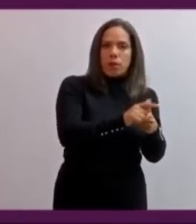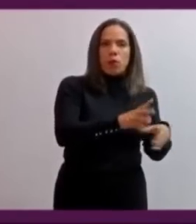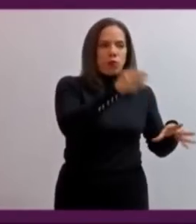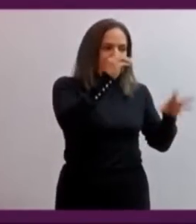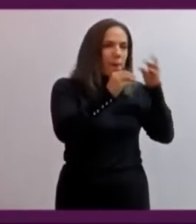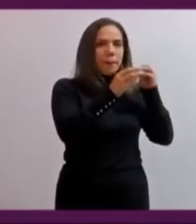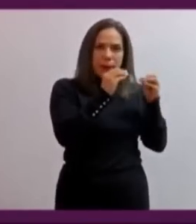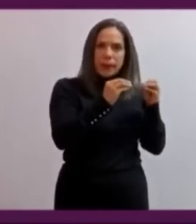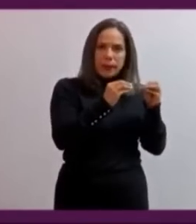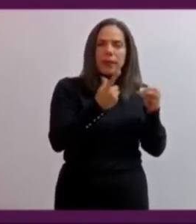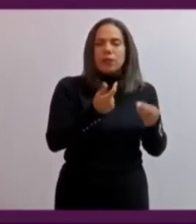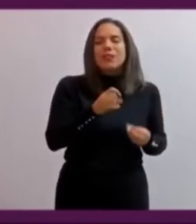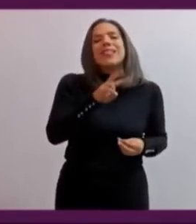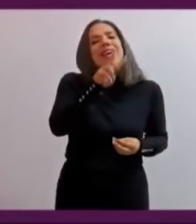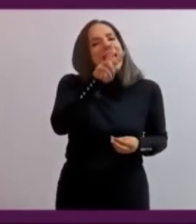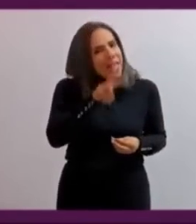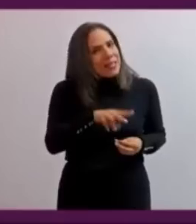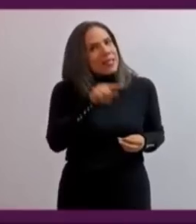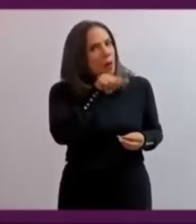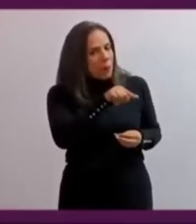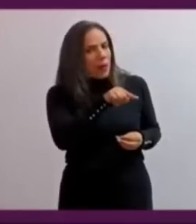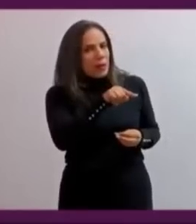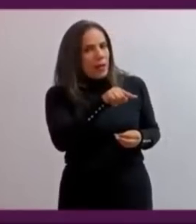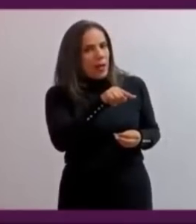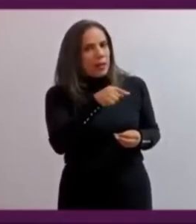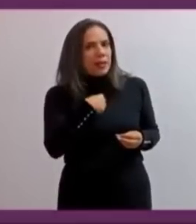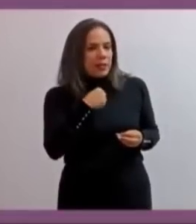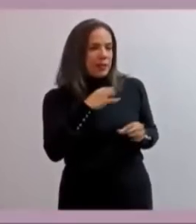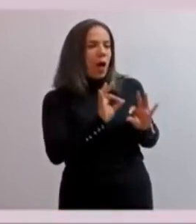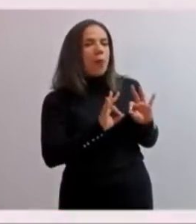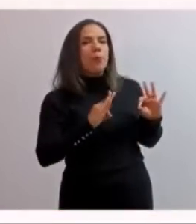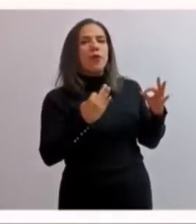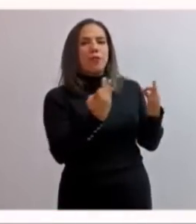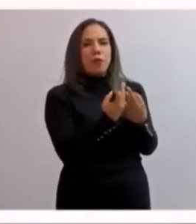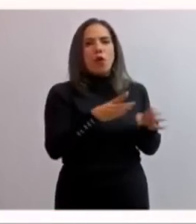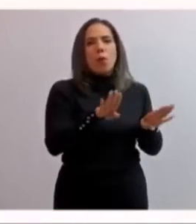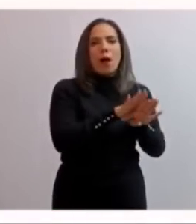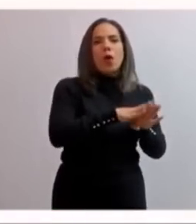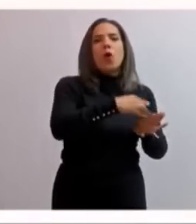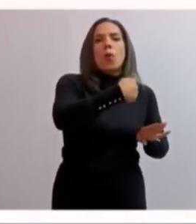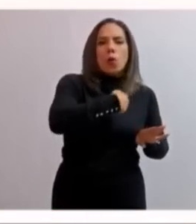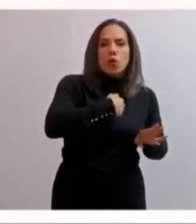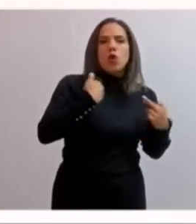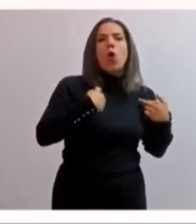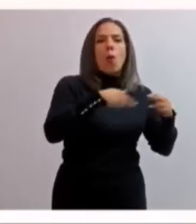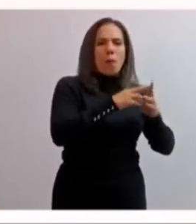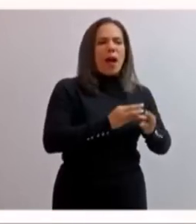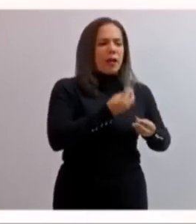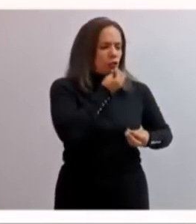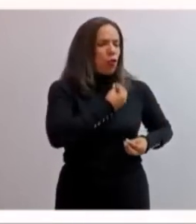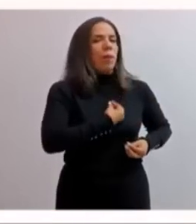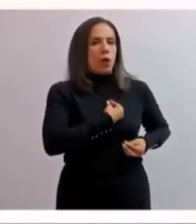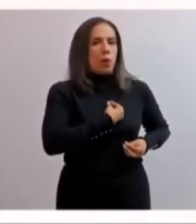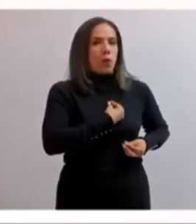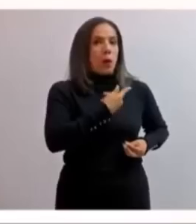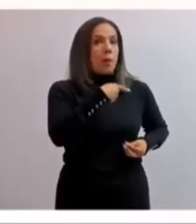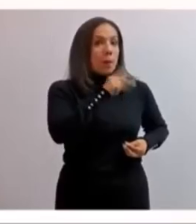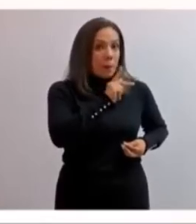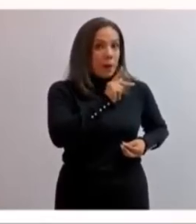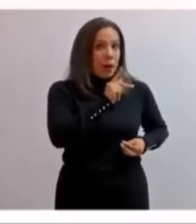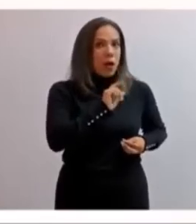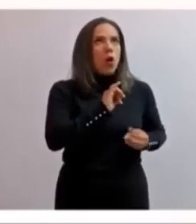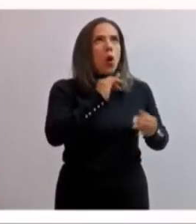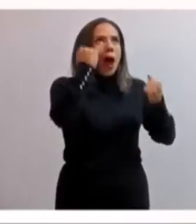de alguna manera desarrollar nuestro trabajo en el aula y desarrollarlo de manera comprometida, pero también de